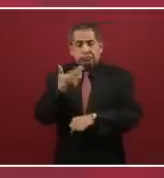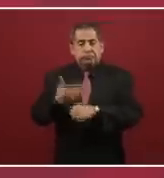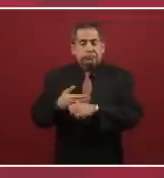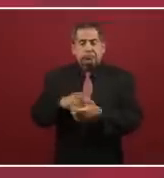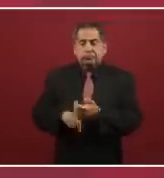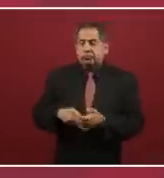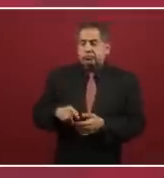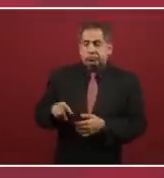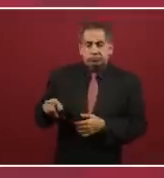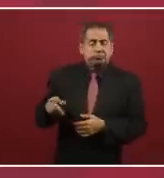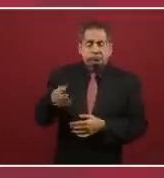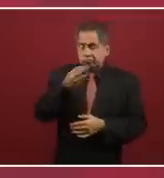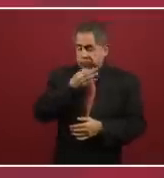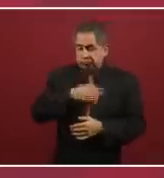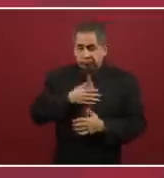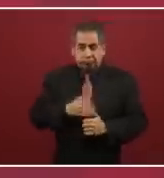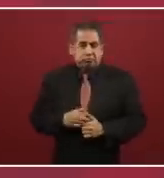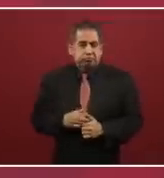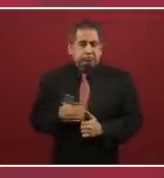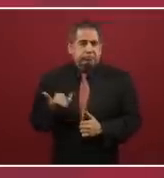Agricultura. Y